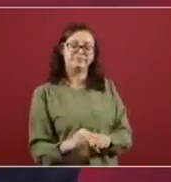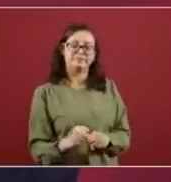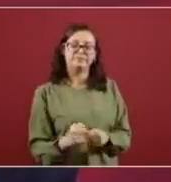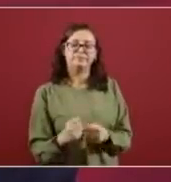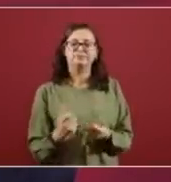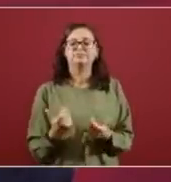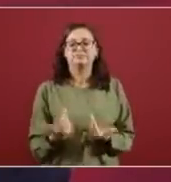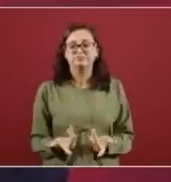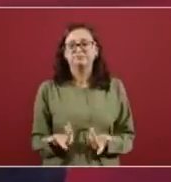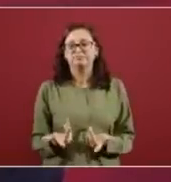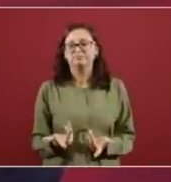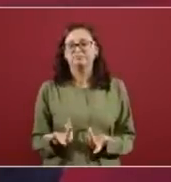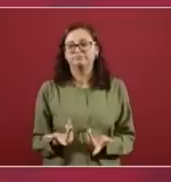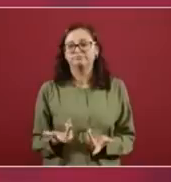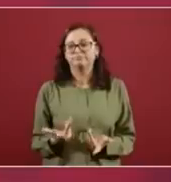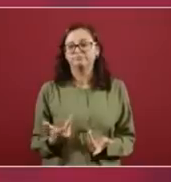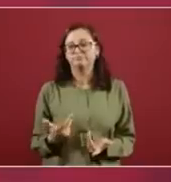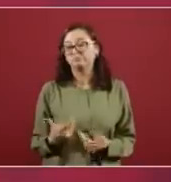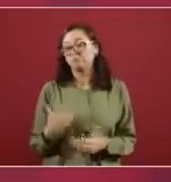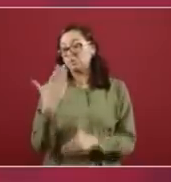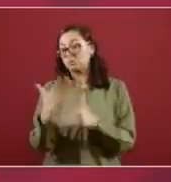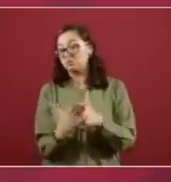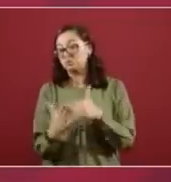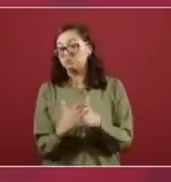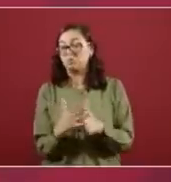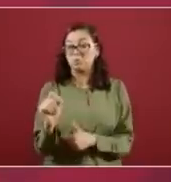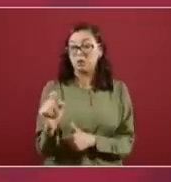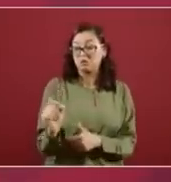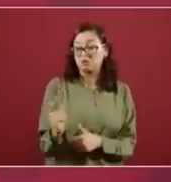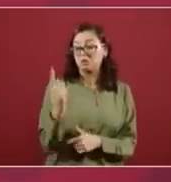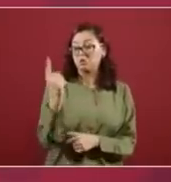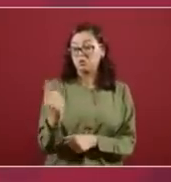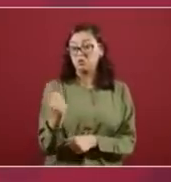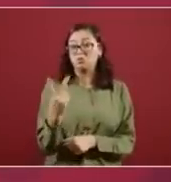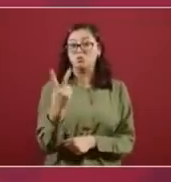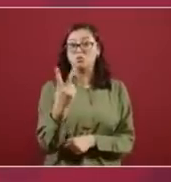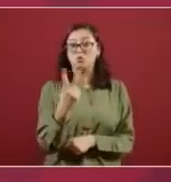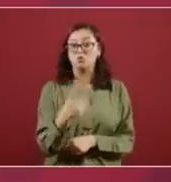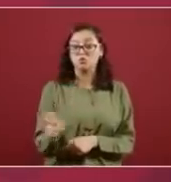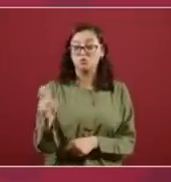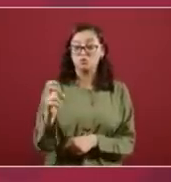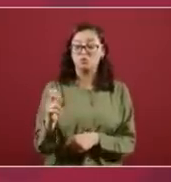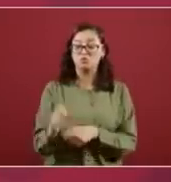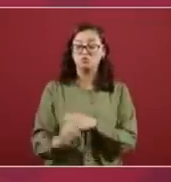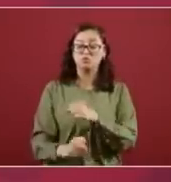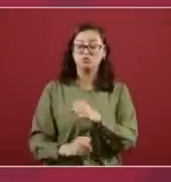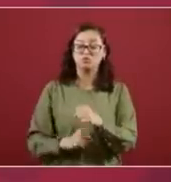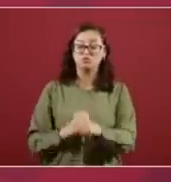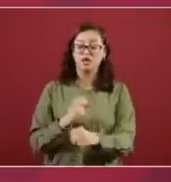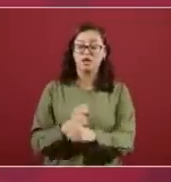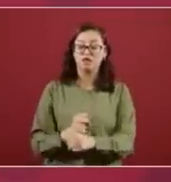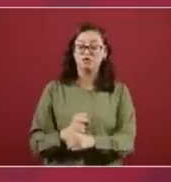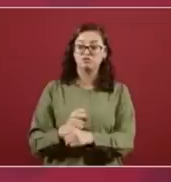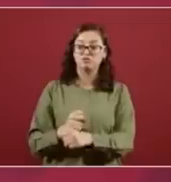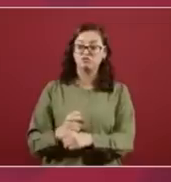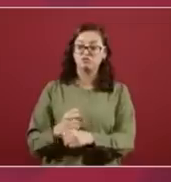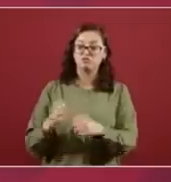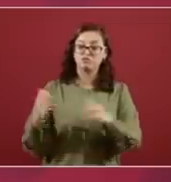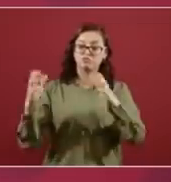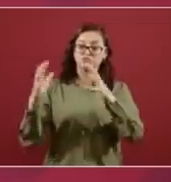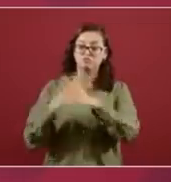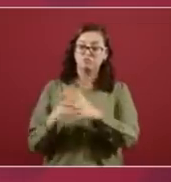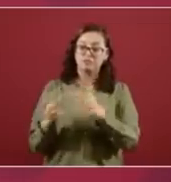vamos a conmemorar el 21 los 200 años de nuestra independencia pues